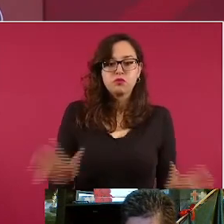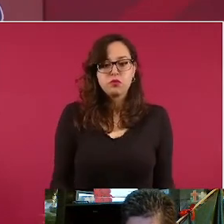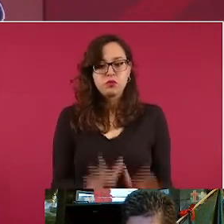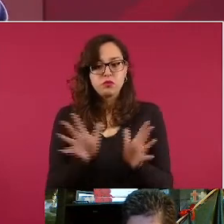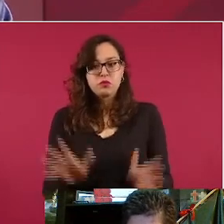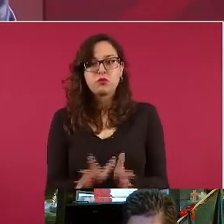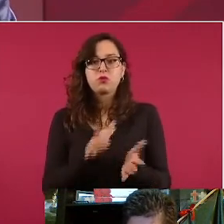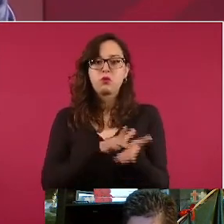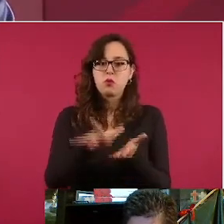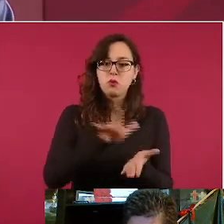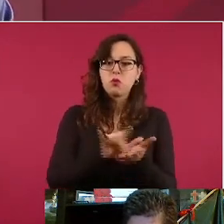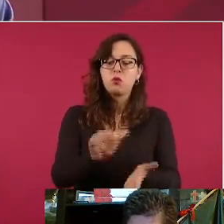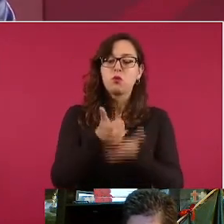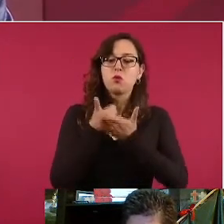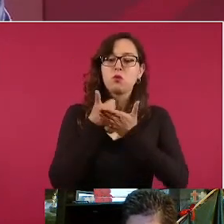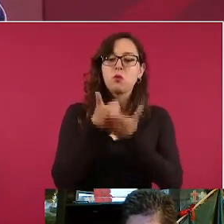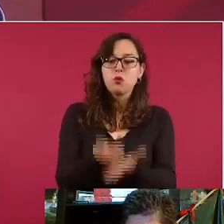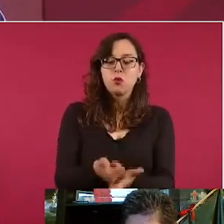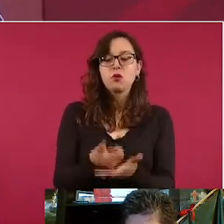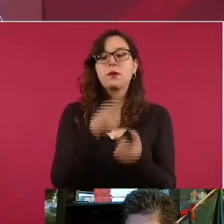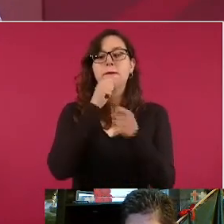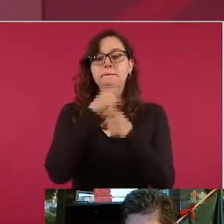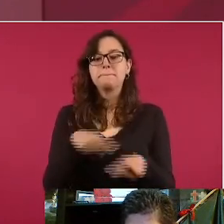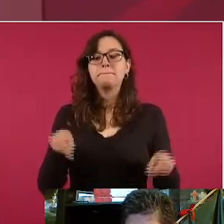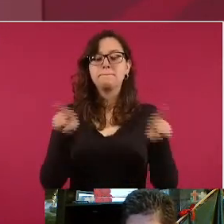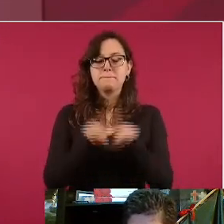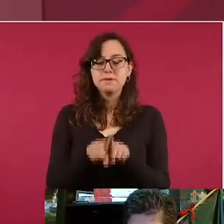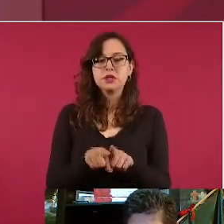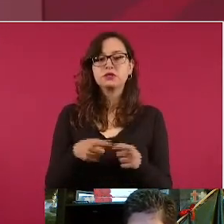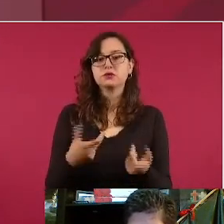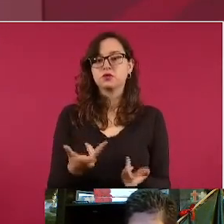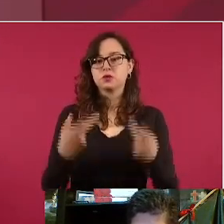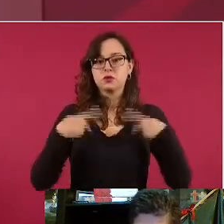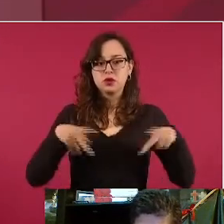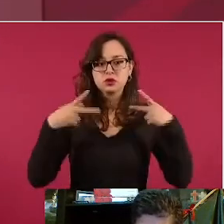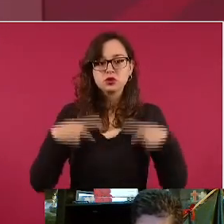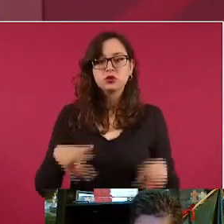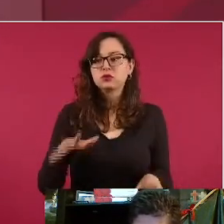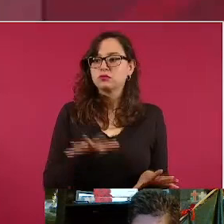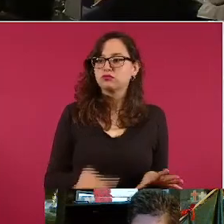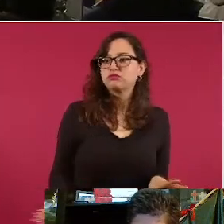Vamos a anunciar medidas de apoyo a productores,